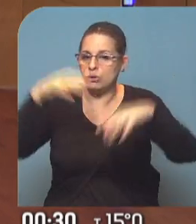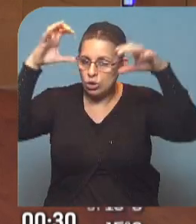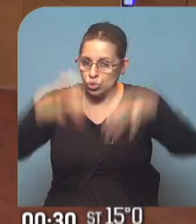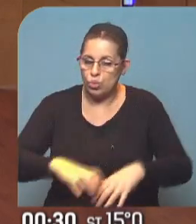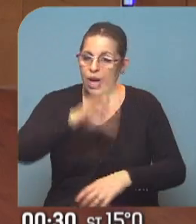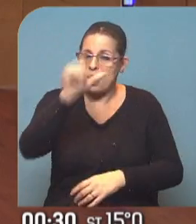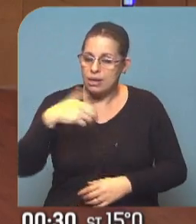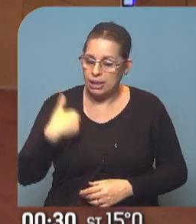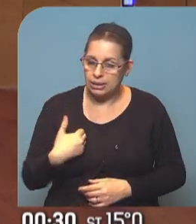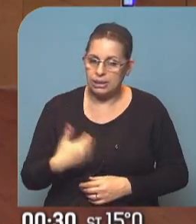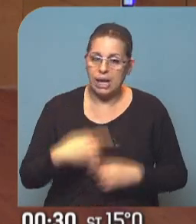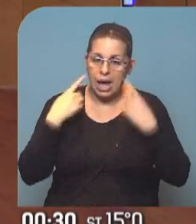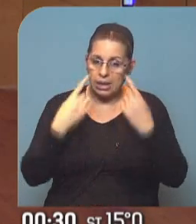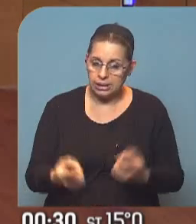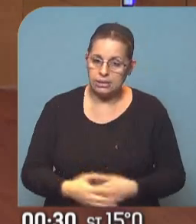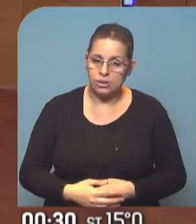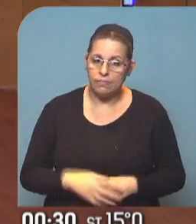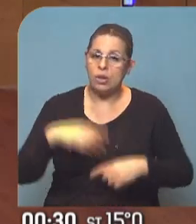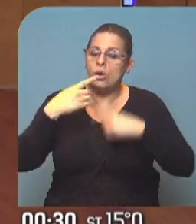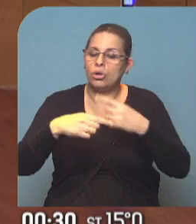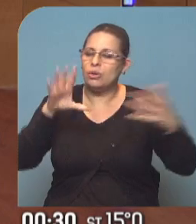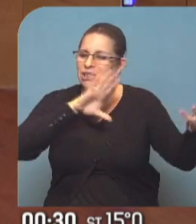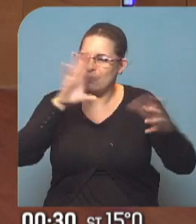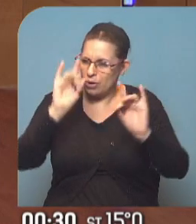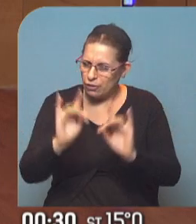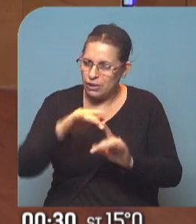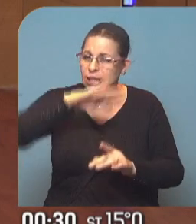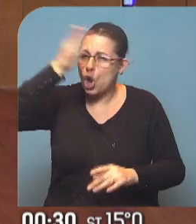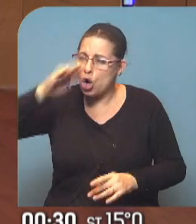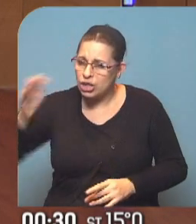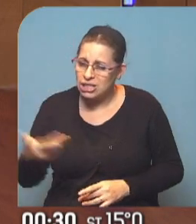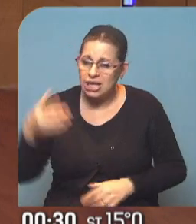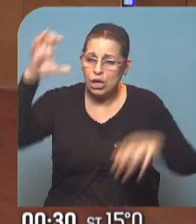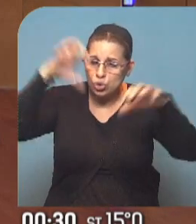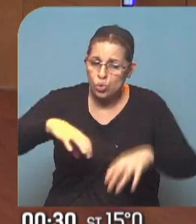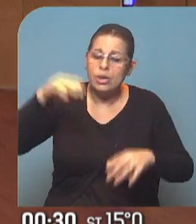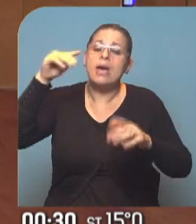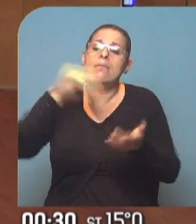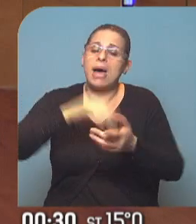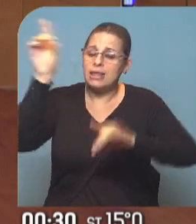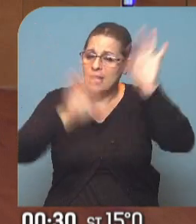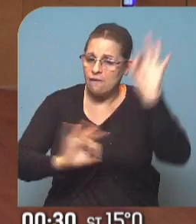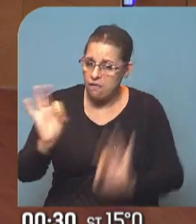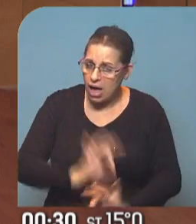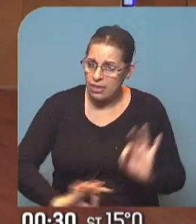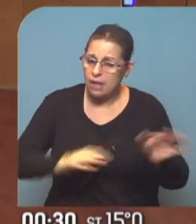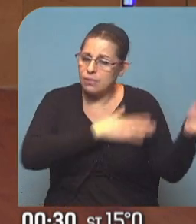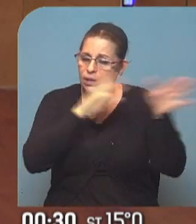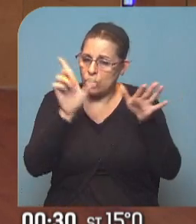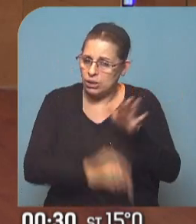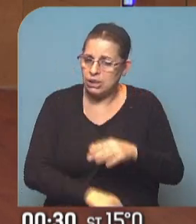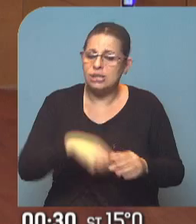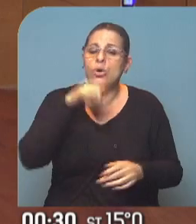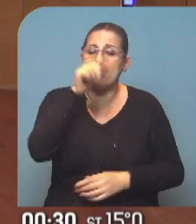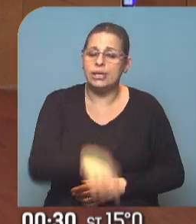En el resto del país, atención que sigue el tiempo inestable a lo largo de la cordillera. Lluvias y algunas nevadas a lo largo de la región con vientos intensos del